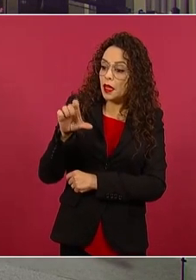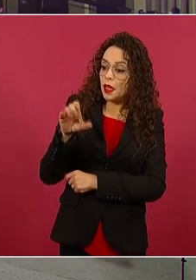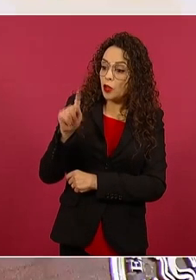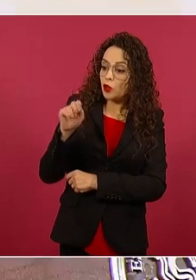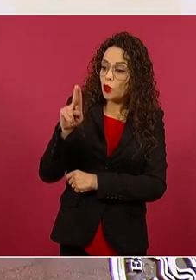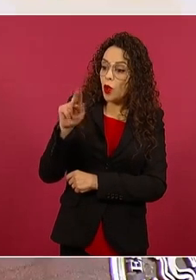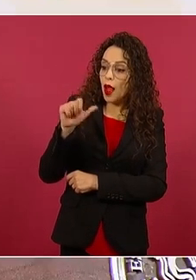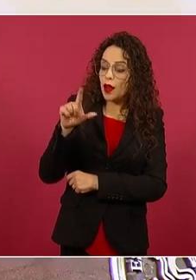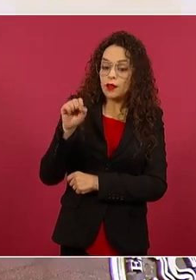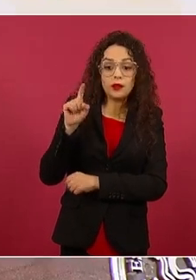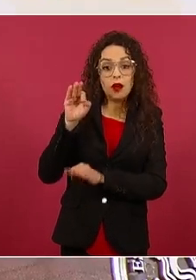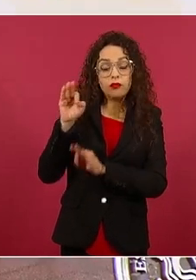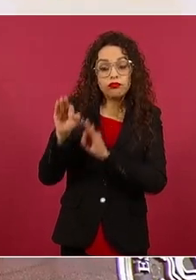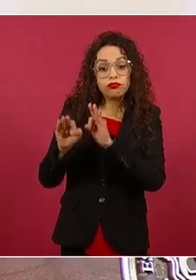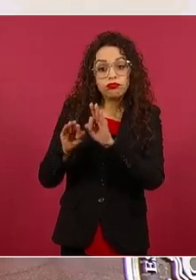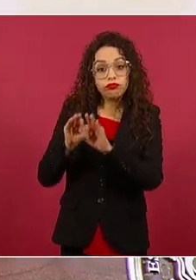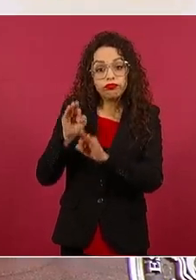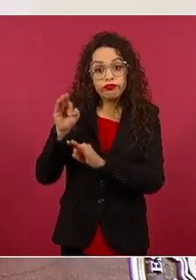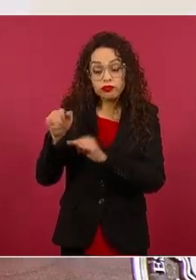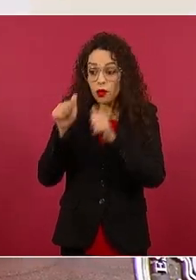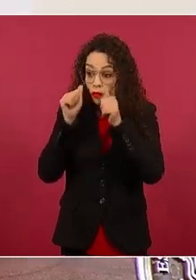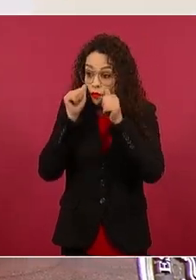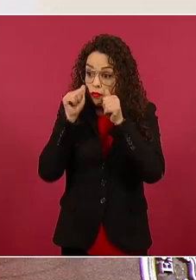y a los